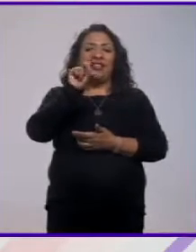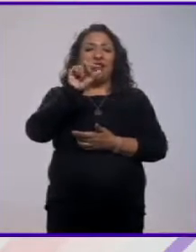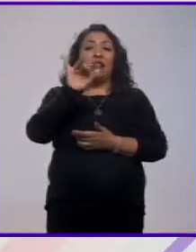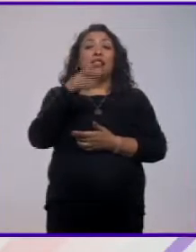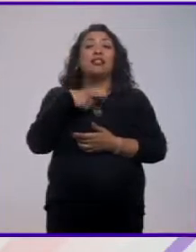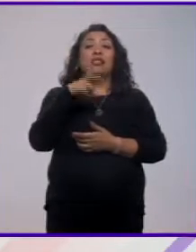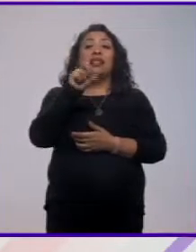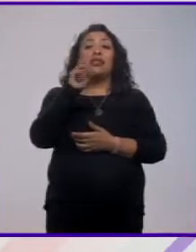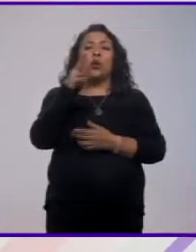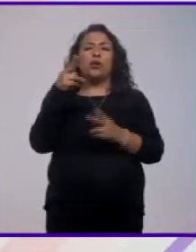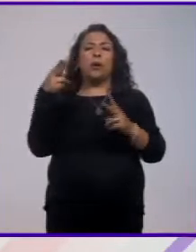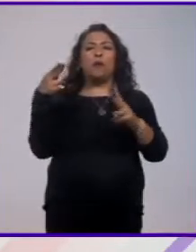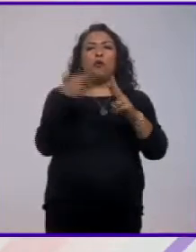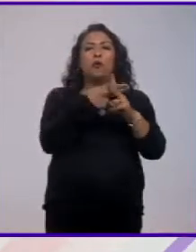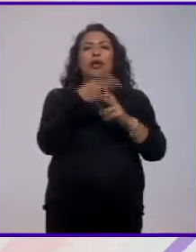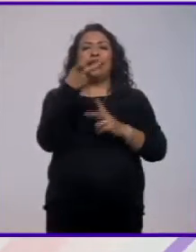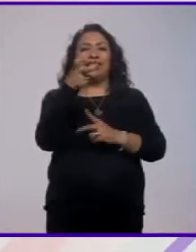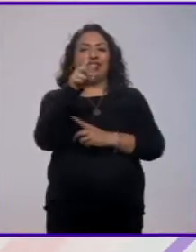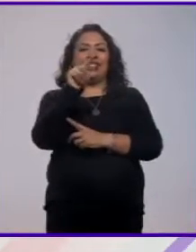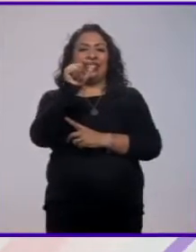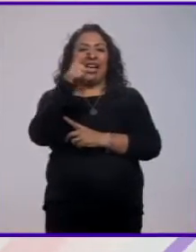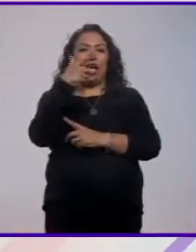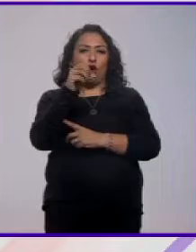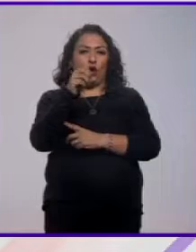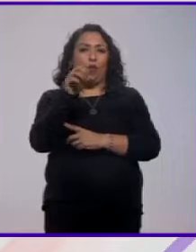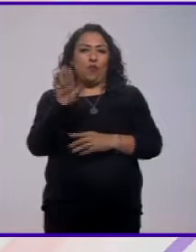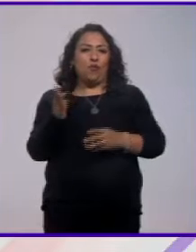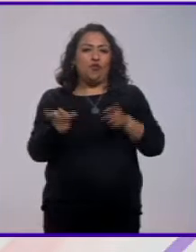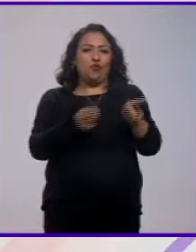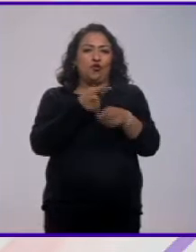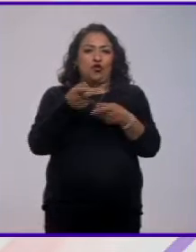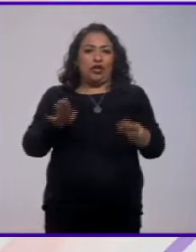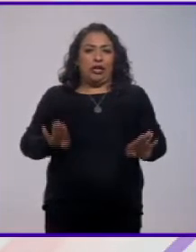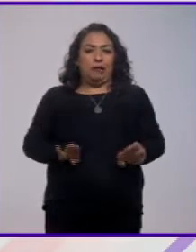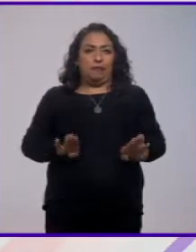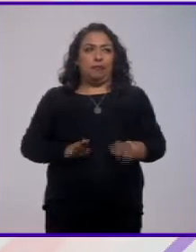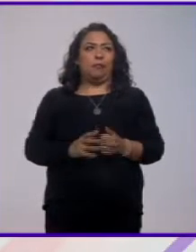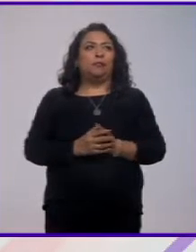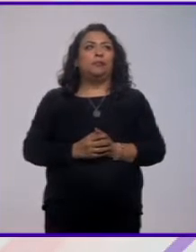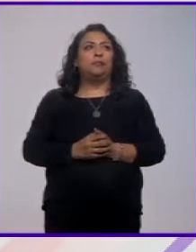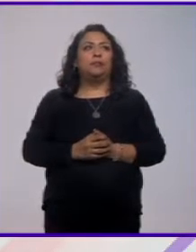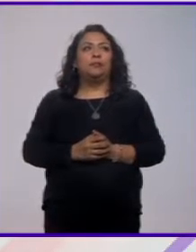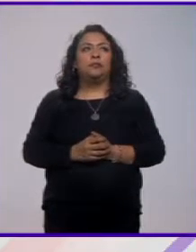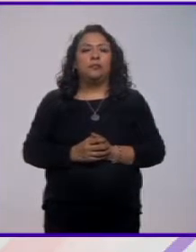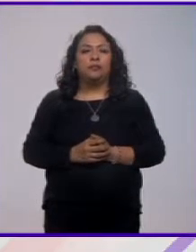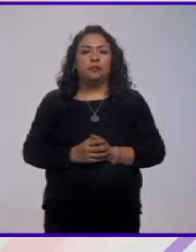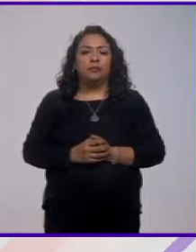puñaladas. Esto es tango.